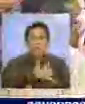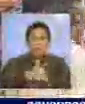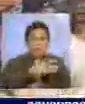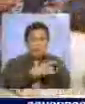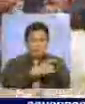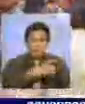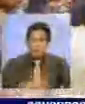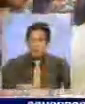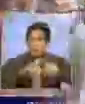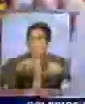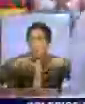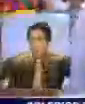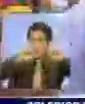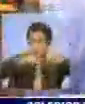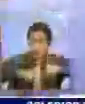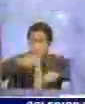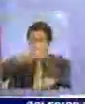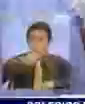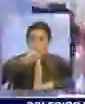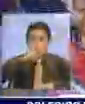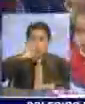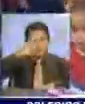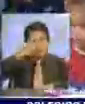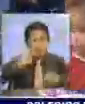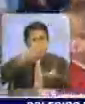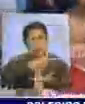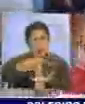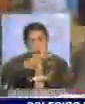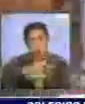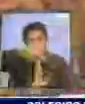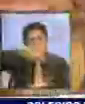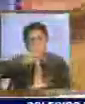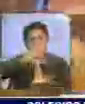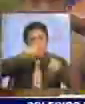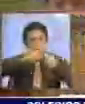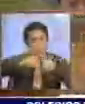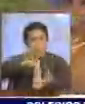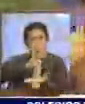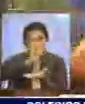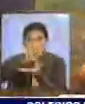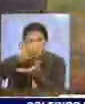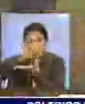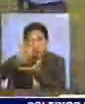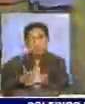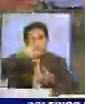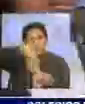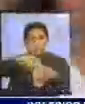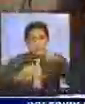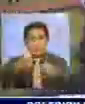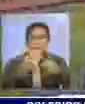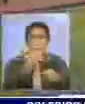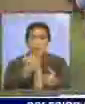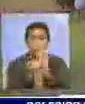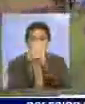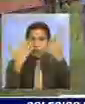el huaso chileno, ¿no? Pero también está el huancavilca, el guayas, el quil, representando en su carro alegórico